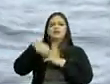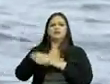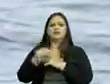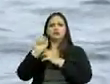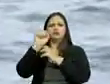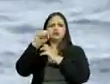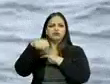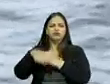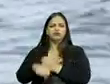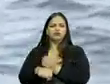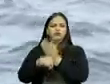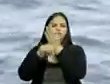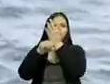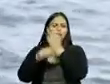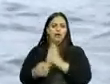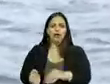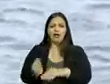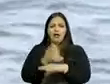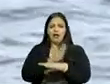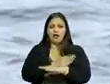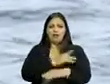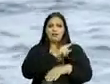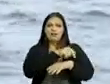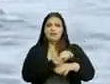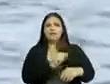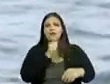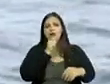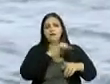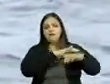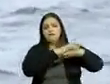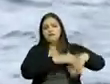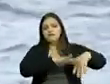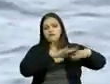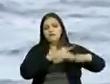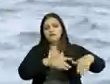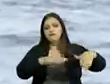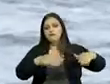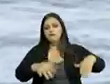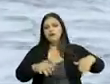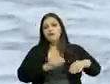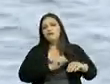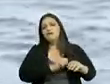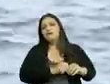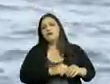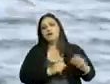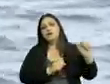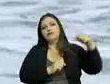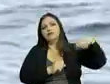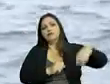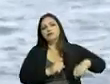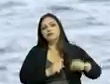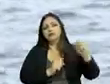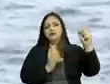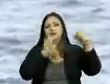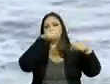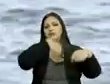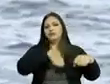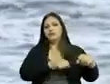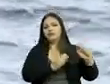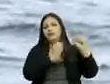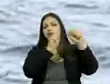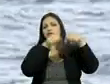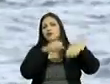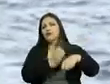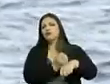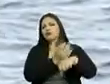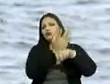kilómetros para llegar al Ecuador, uno de los eventos naturales más esperados por cientos de turistas. Aquí